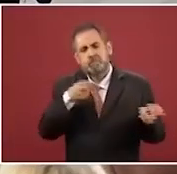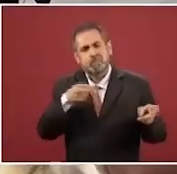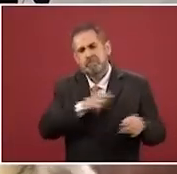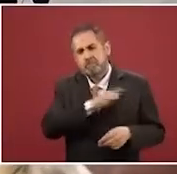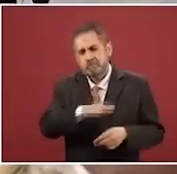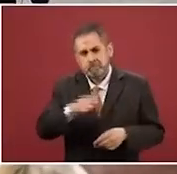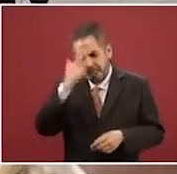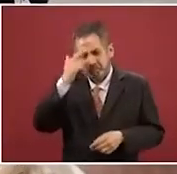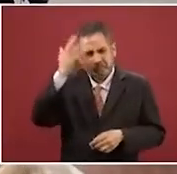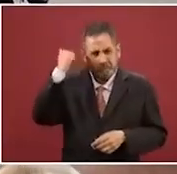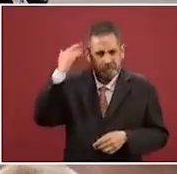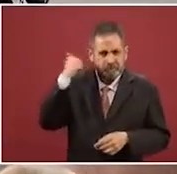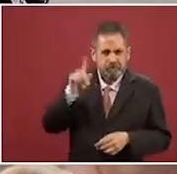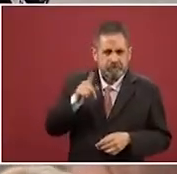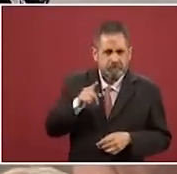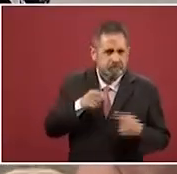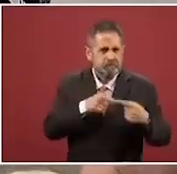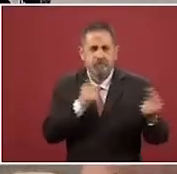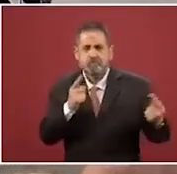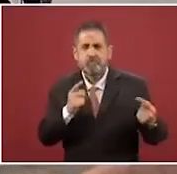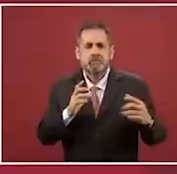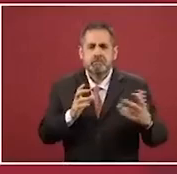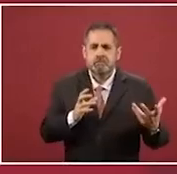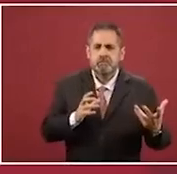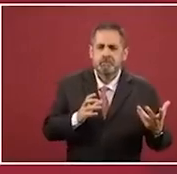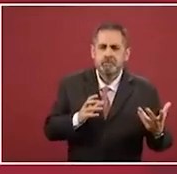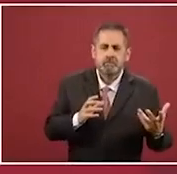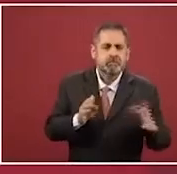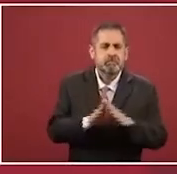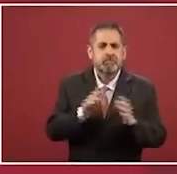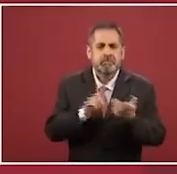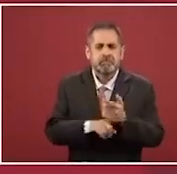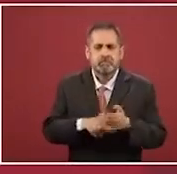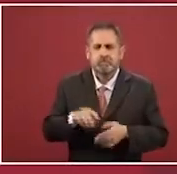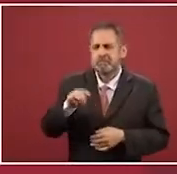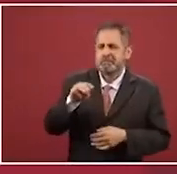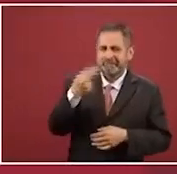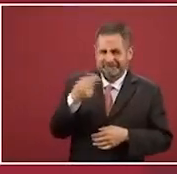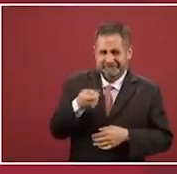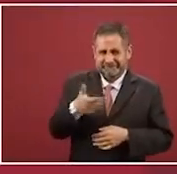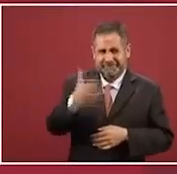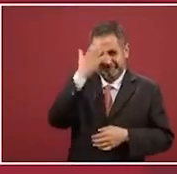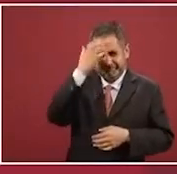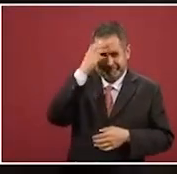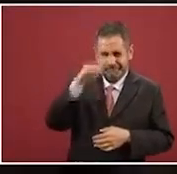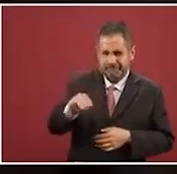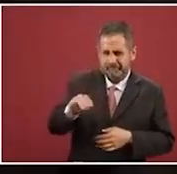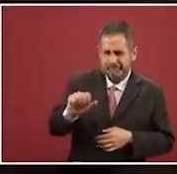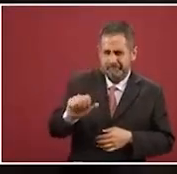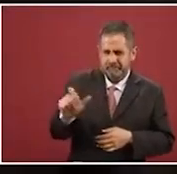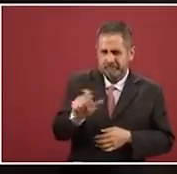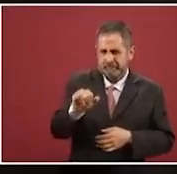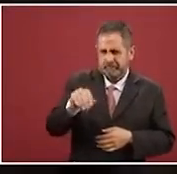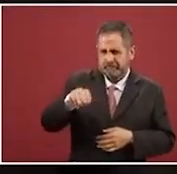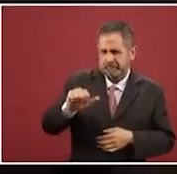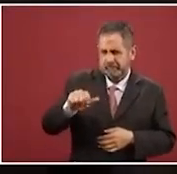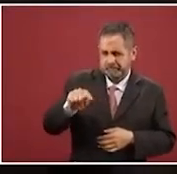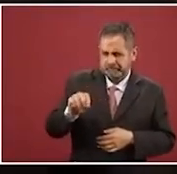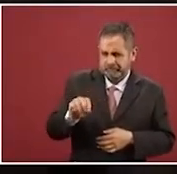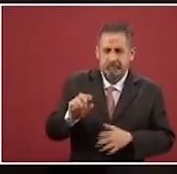a lo que se conoce como el maximato, pero lo último